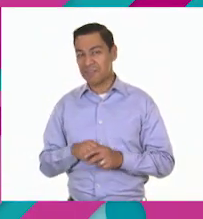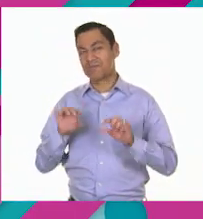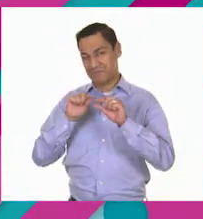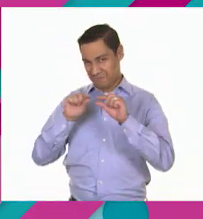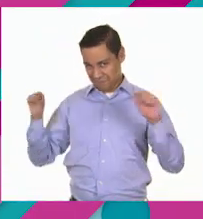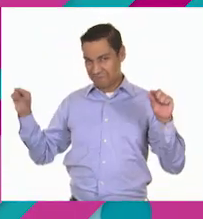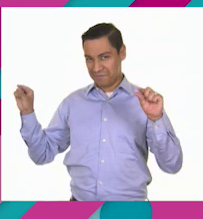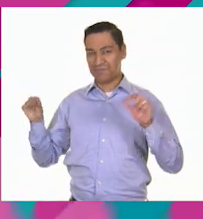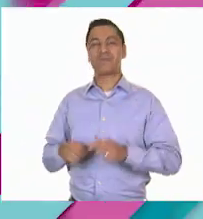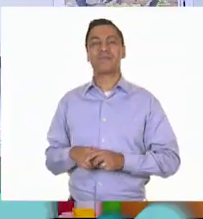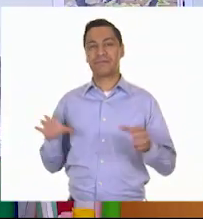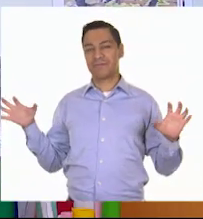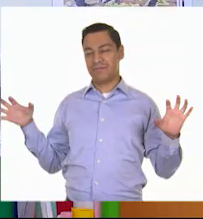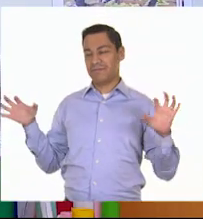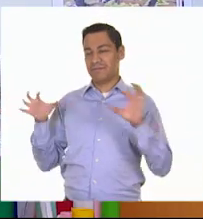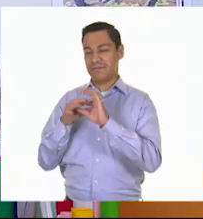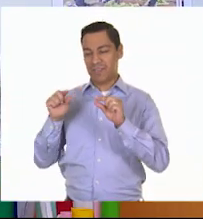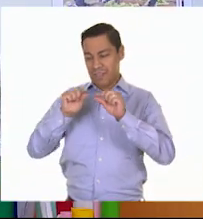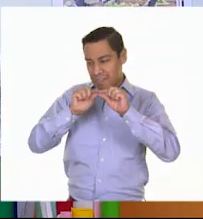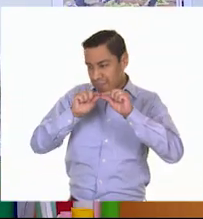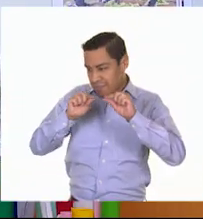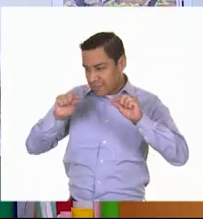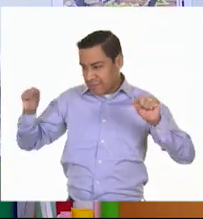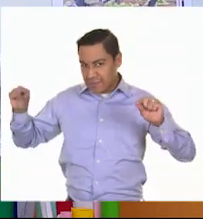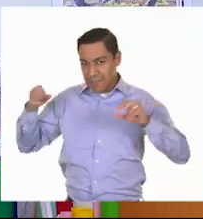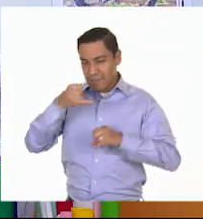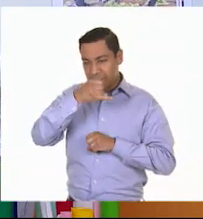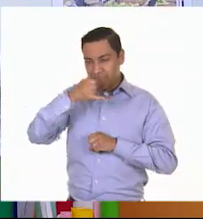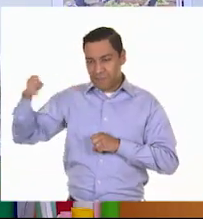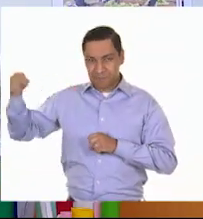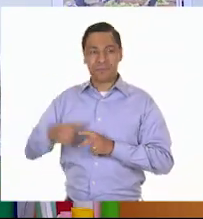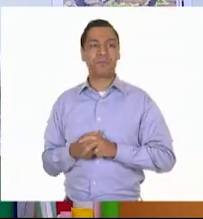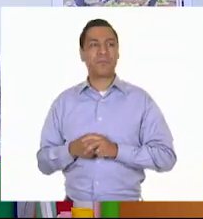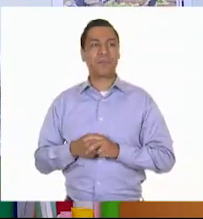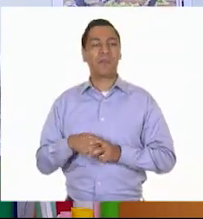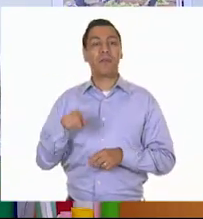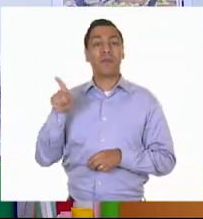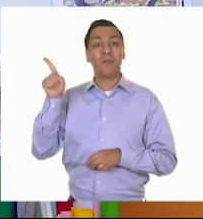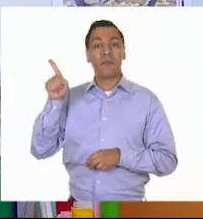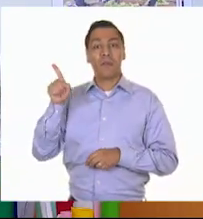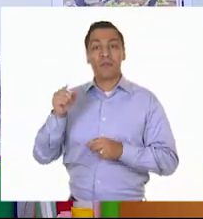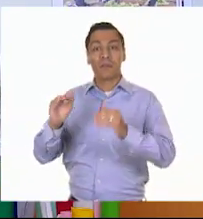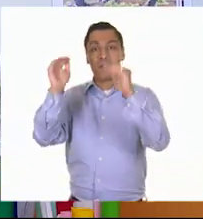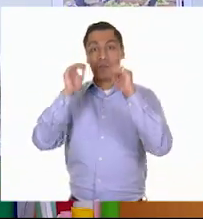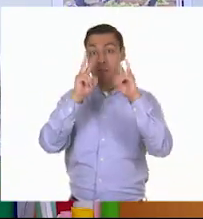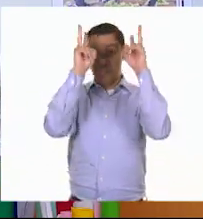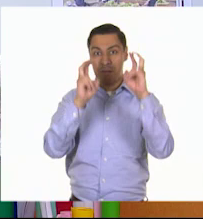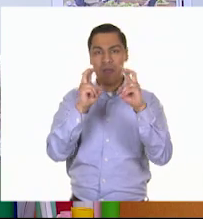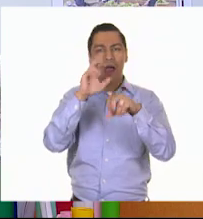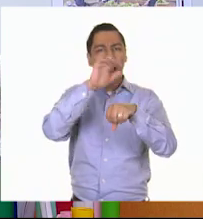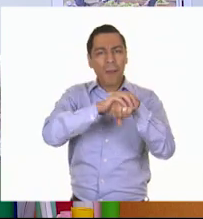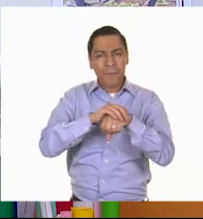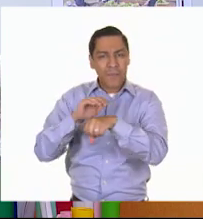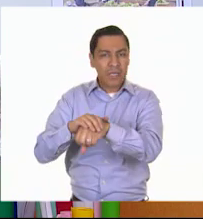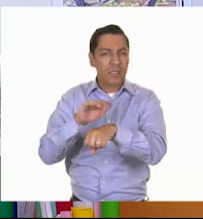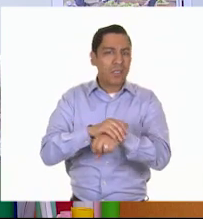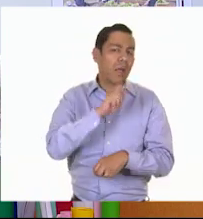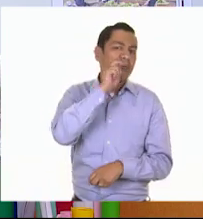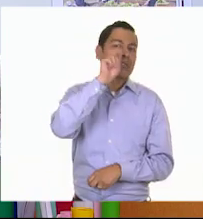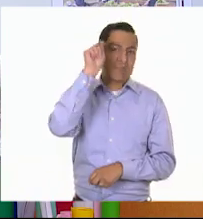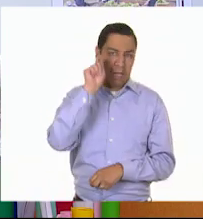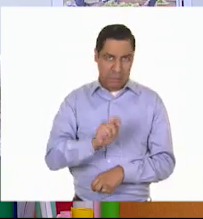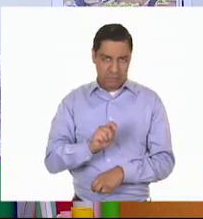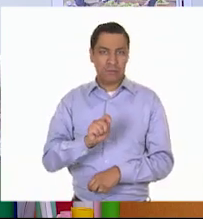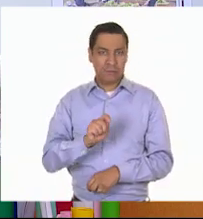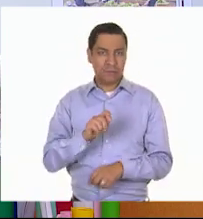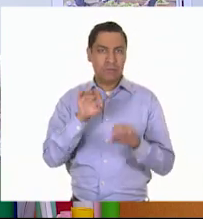el segundo, que dice, el importante valor que tiene la amistad para los niños. A ver, vamos a ver.